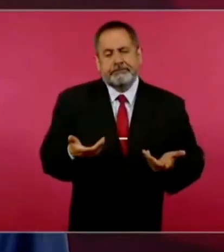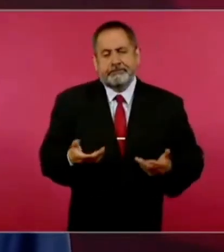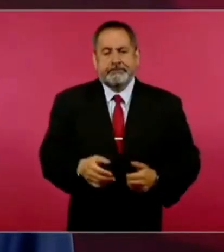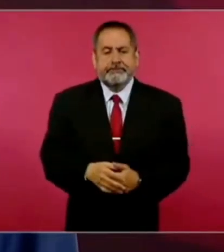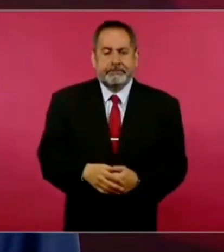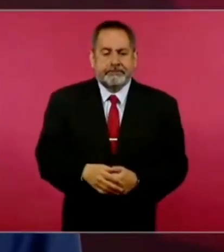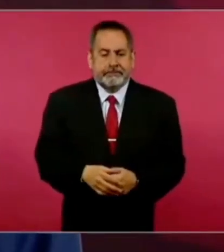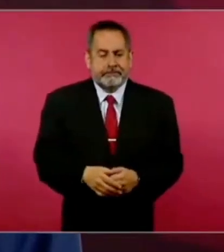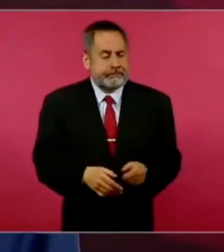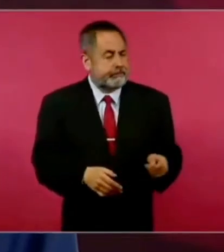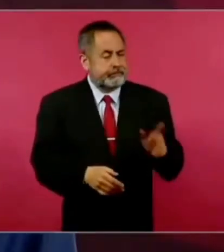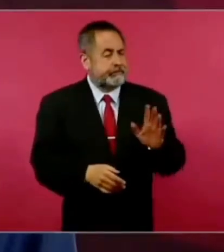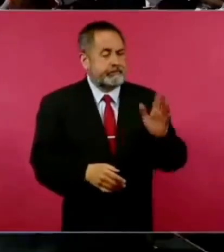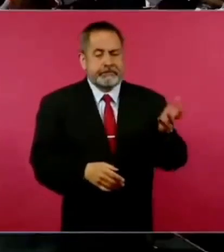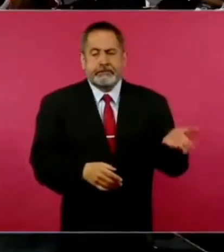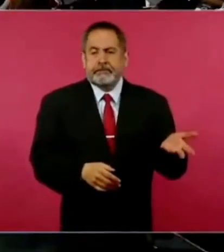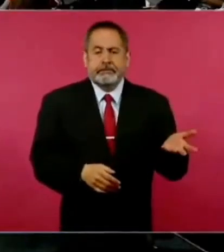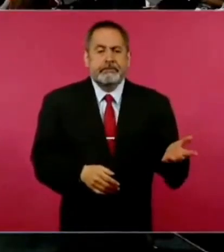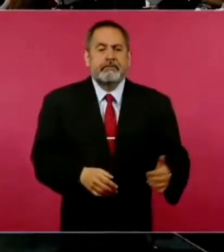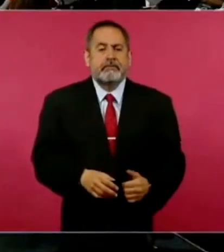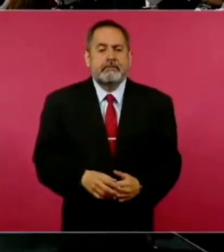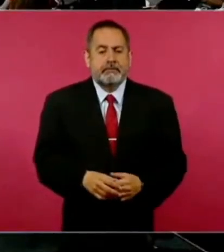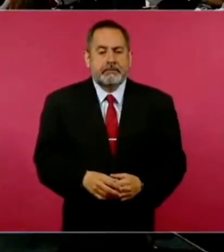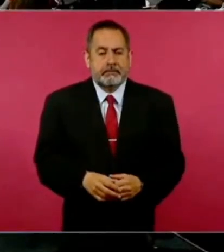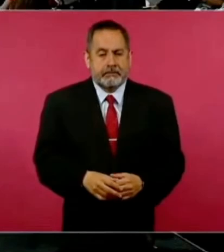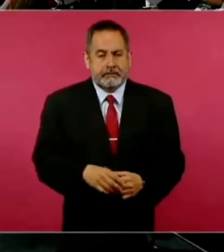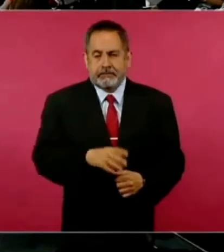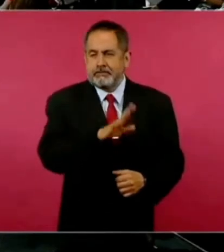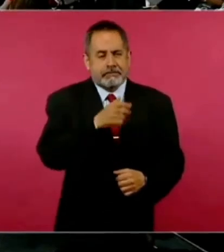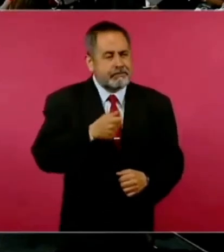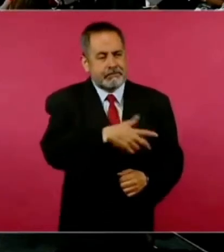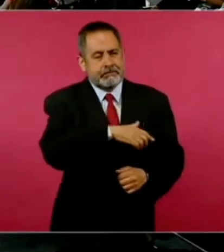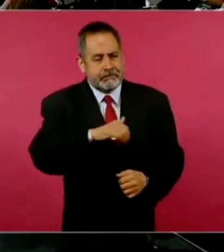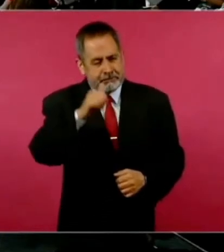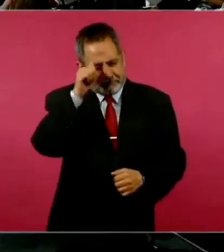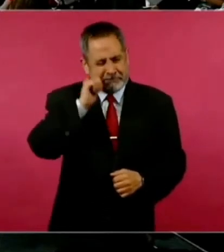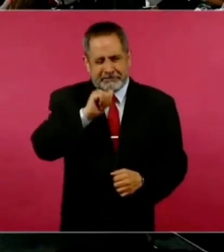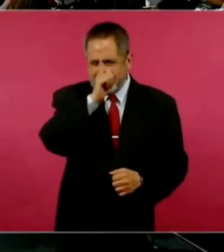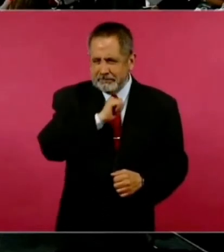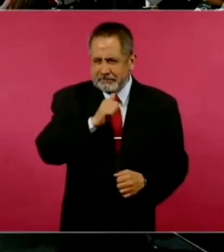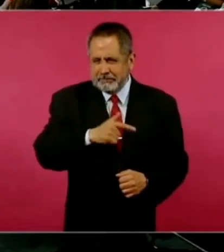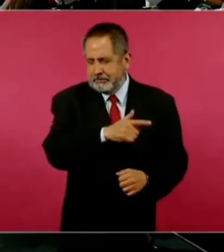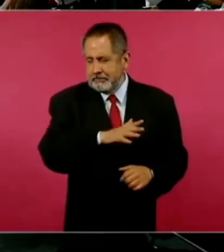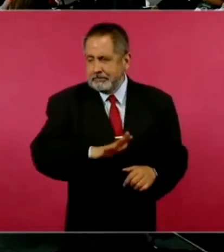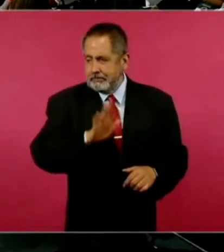una especie de ceguera.